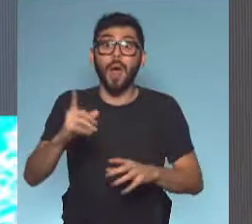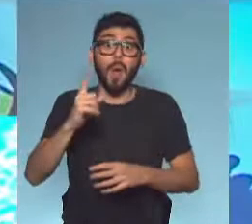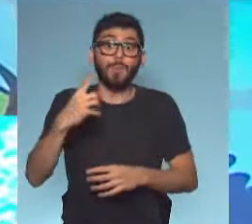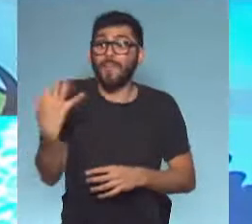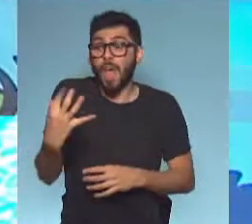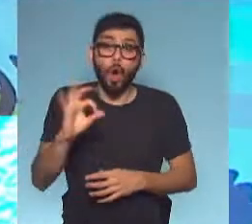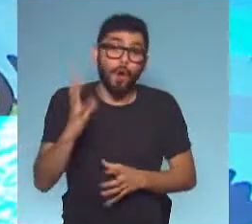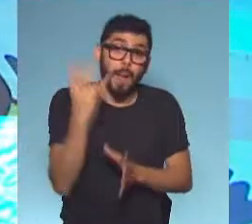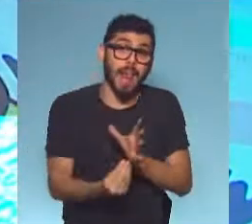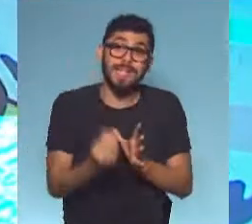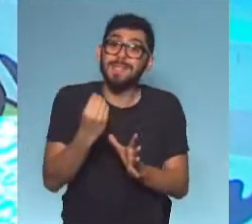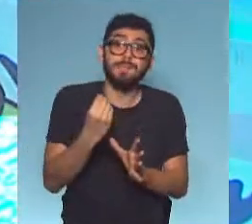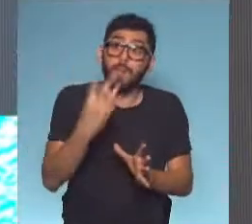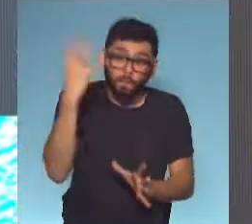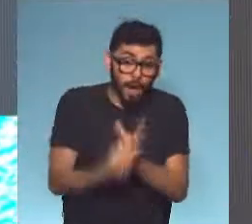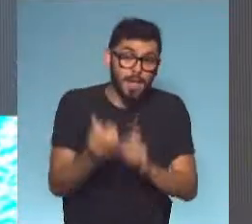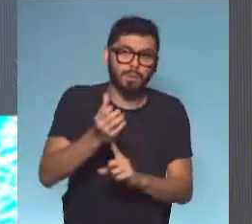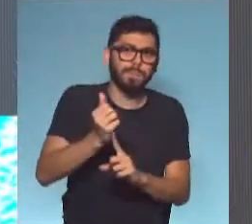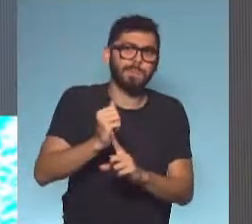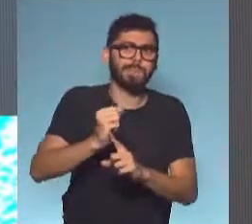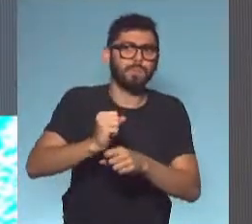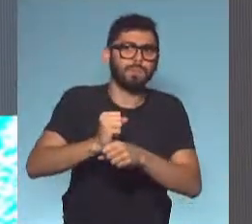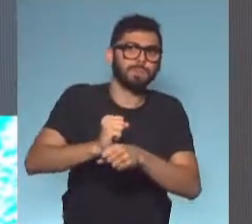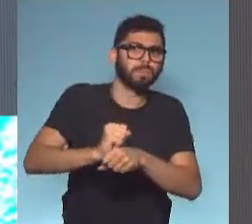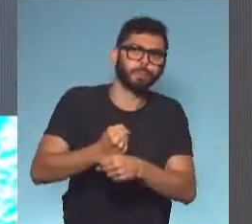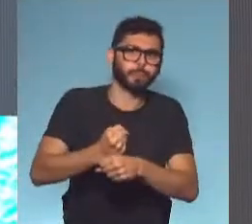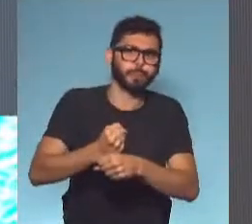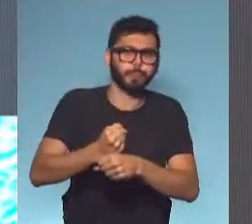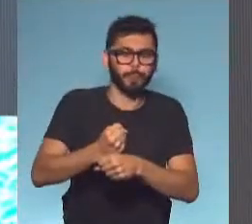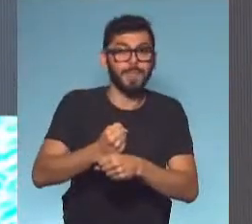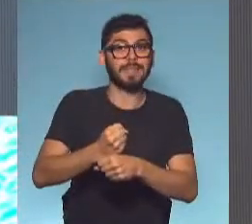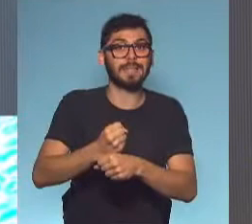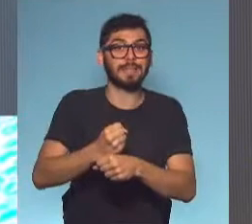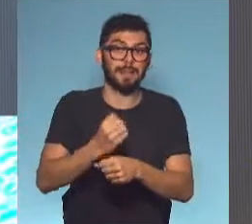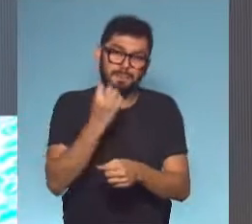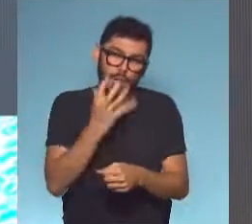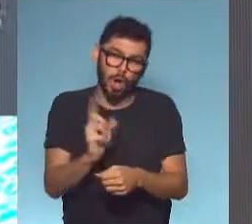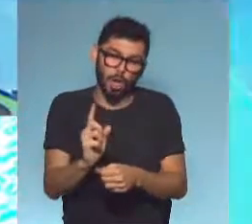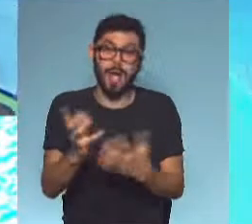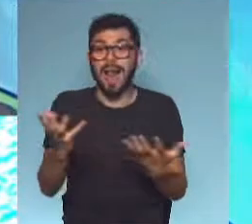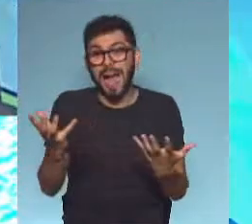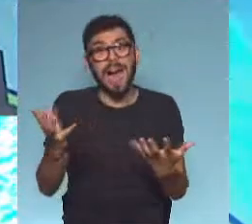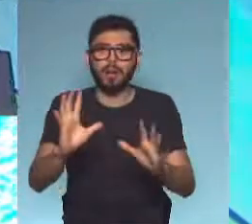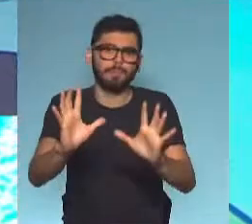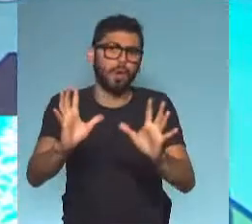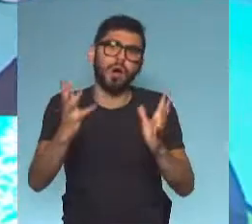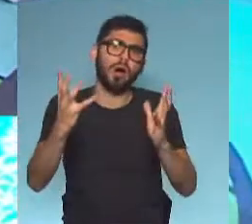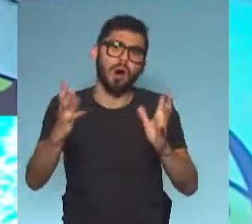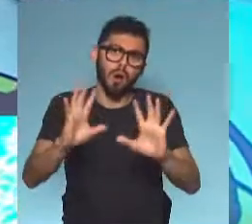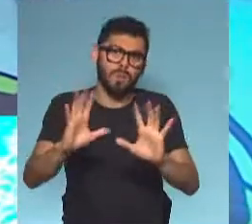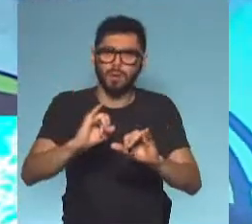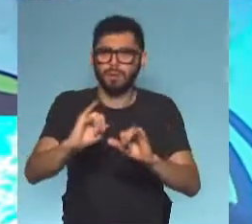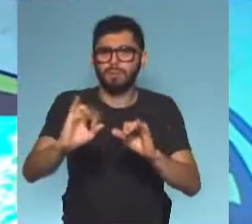llegar a salir mal, y si sale mal tenemos estos traumatismos, claro, que son súper peligrosos. Mejor no hacerlo, ¿no? Obviamente no, es